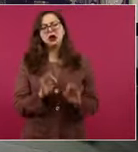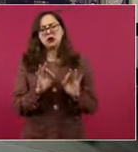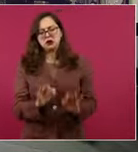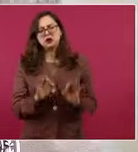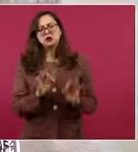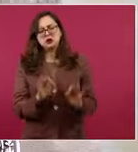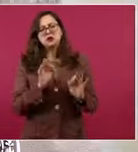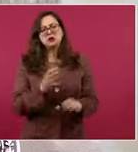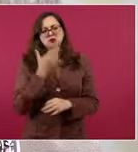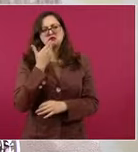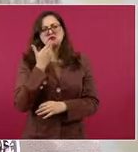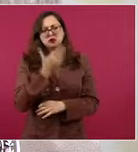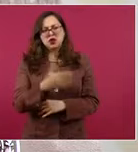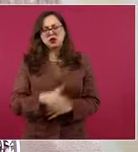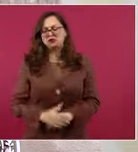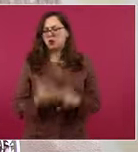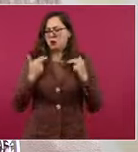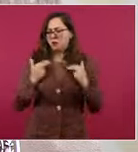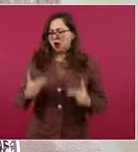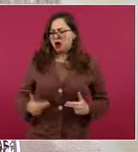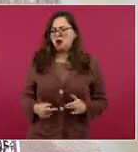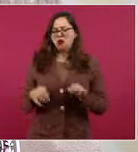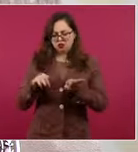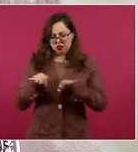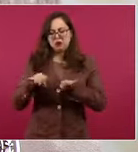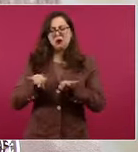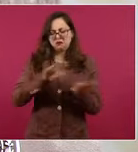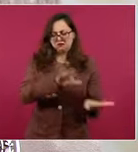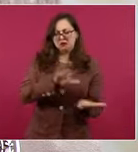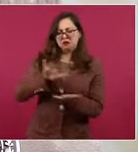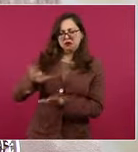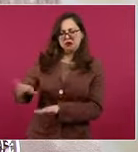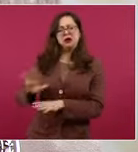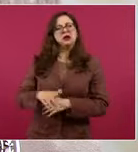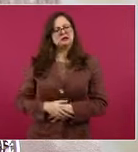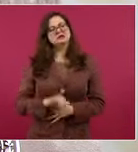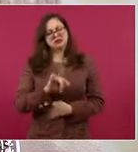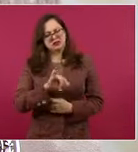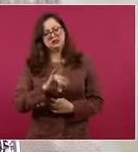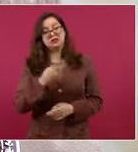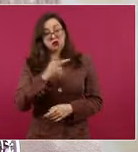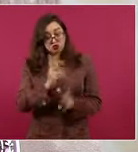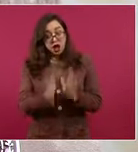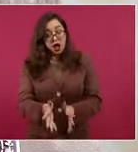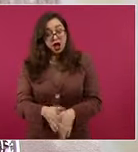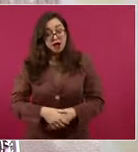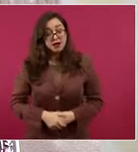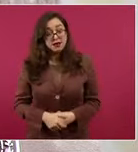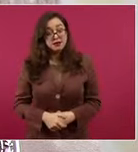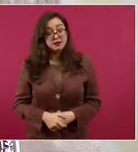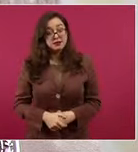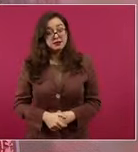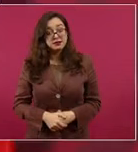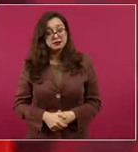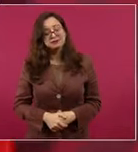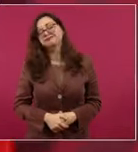el desplazamiento de la fuerza de trabajo, pero eso va a llevar un tiempo todavía.